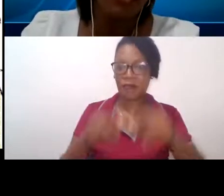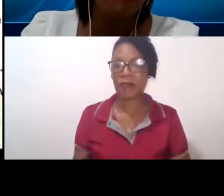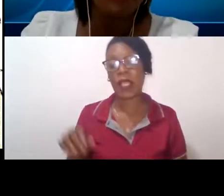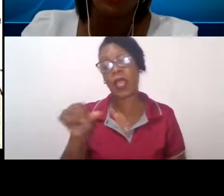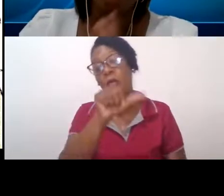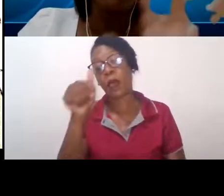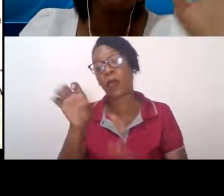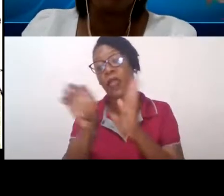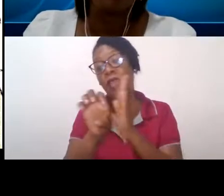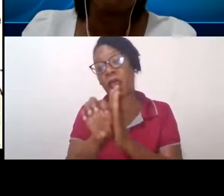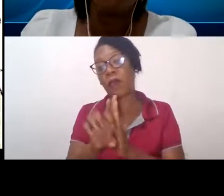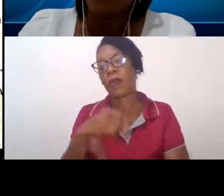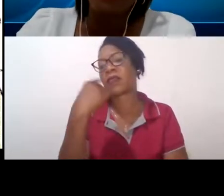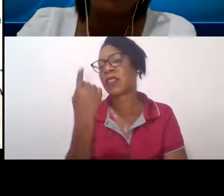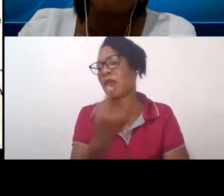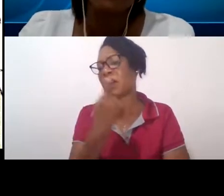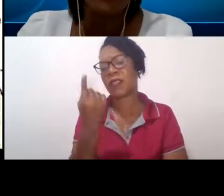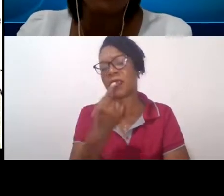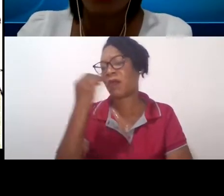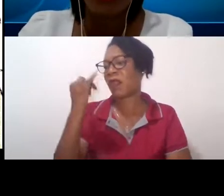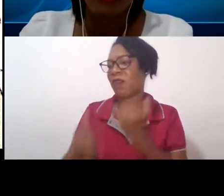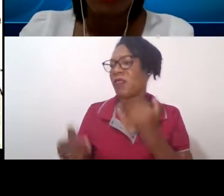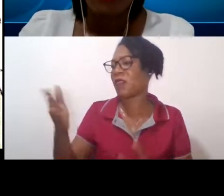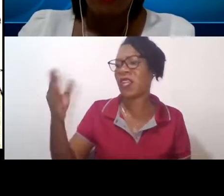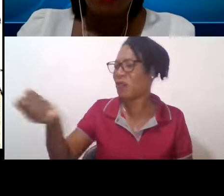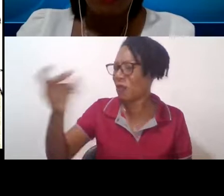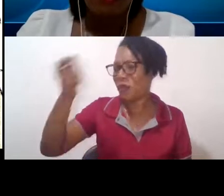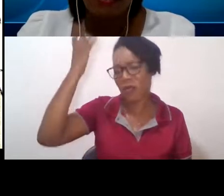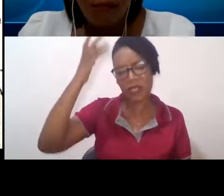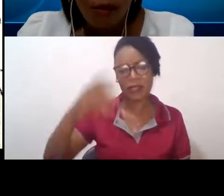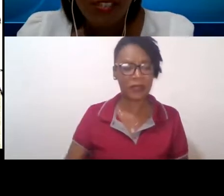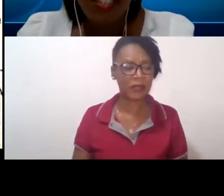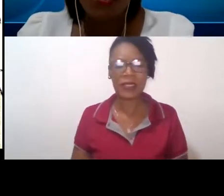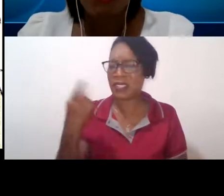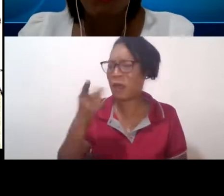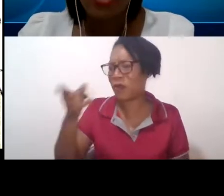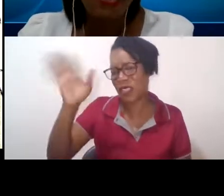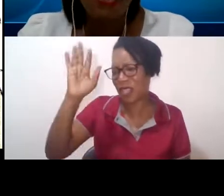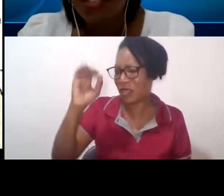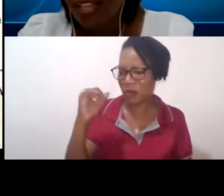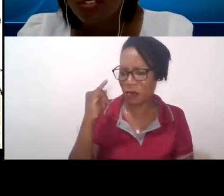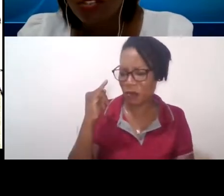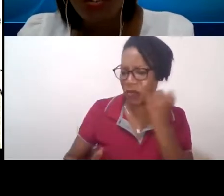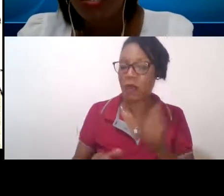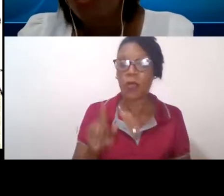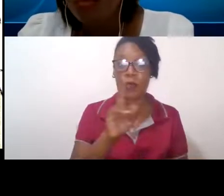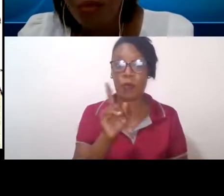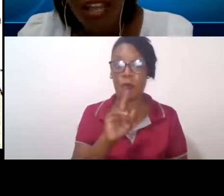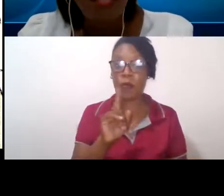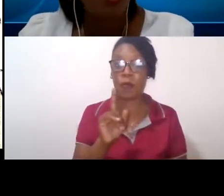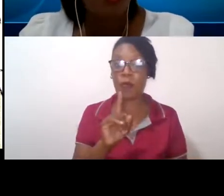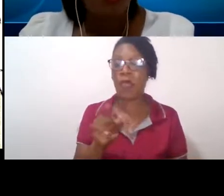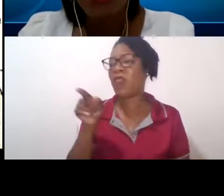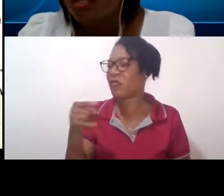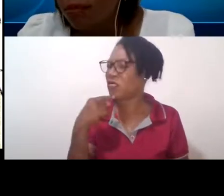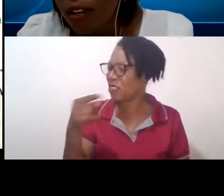por ejemplo, siempre el último, no puedes darte más prisa. Entonces, tampoco es eso. Hay que evitar eso, decir, es que usted es muy